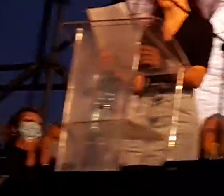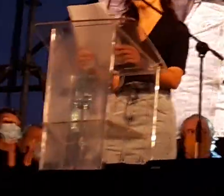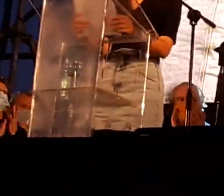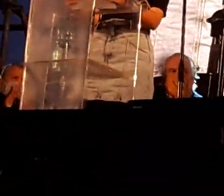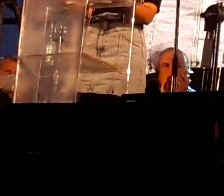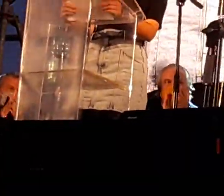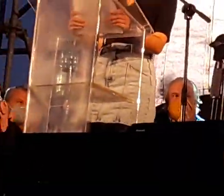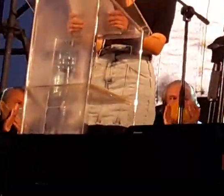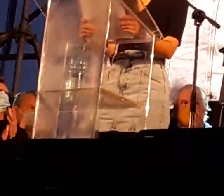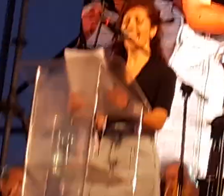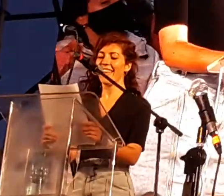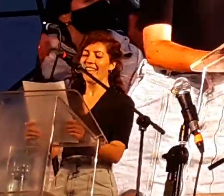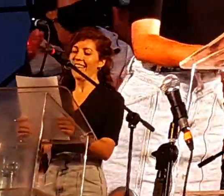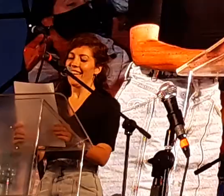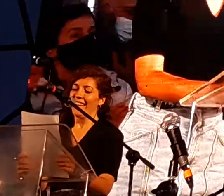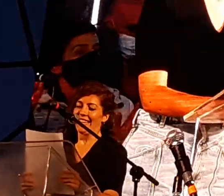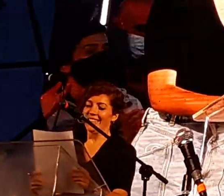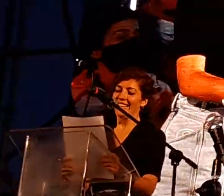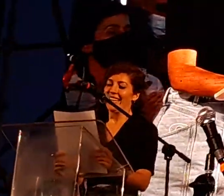474.117.